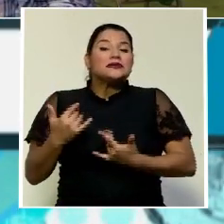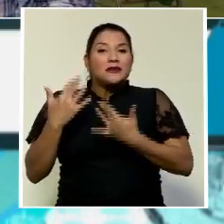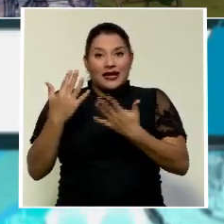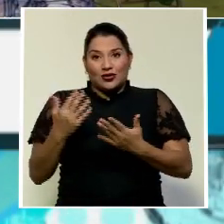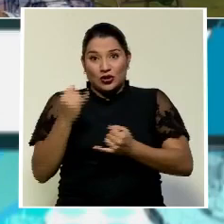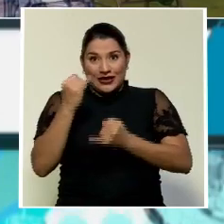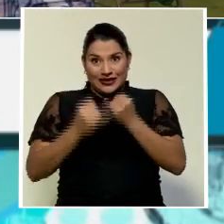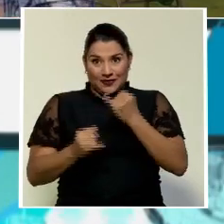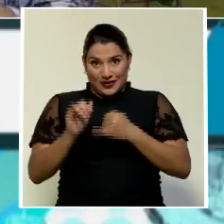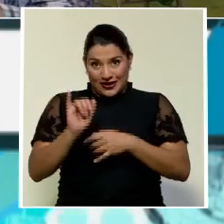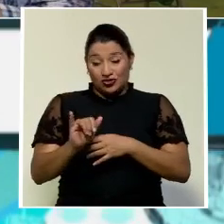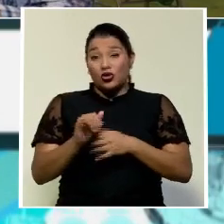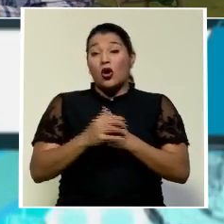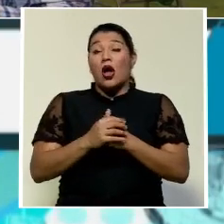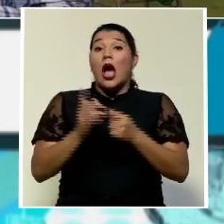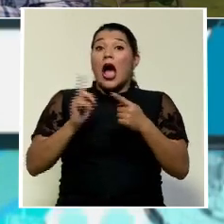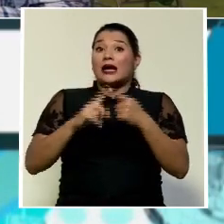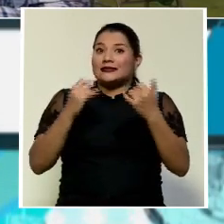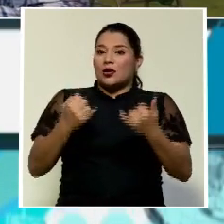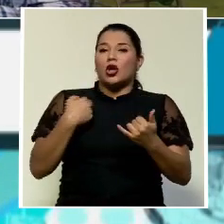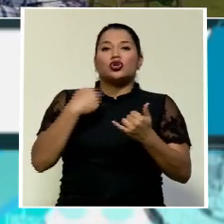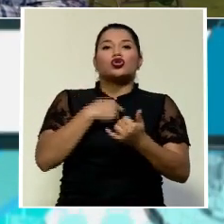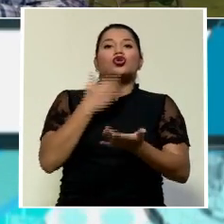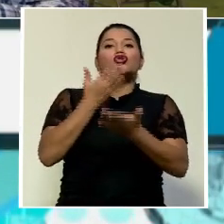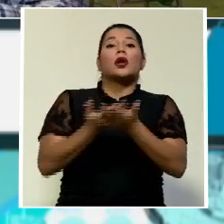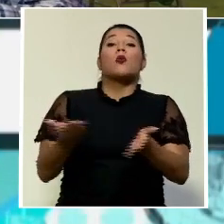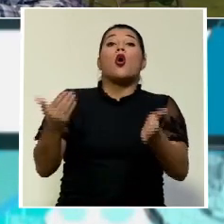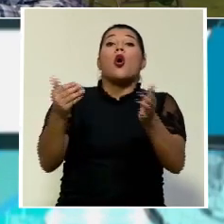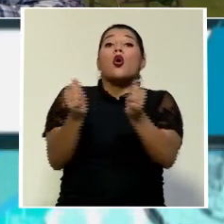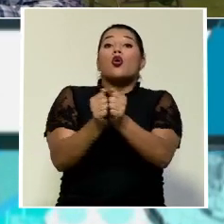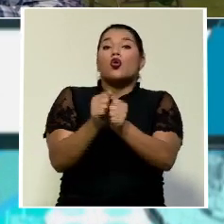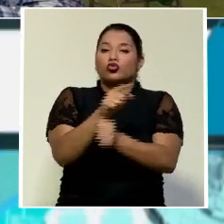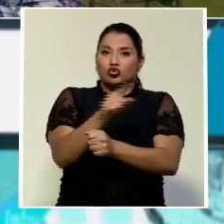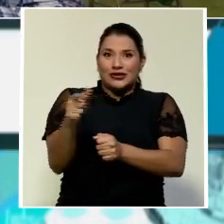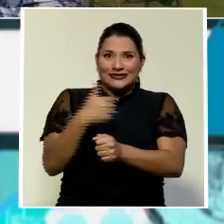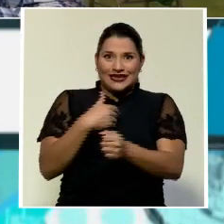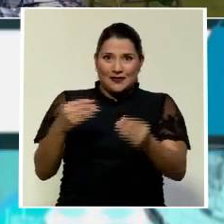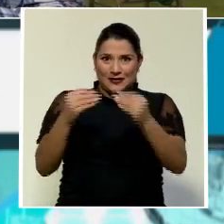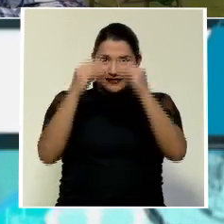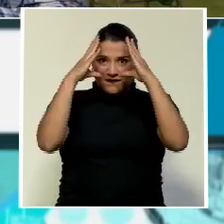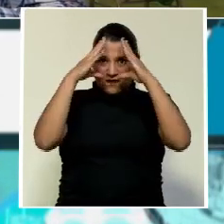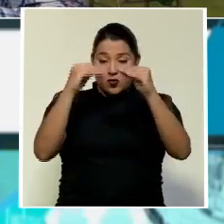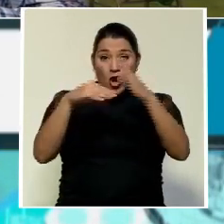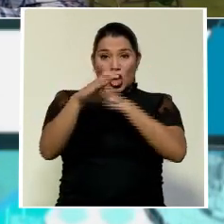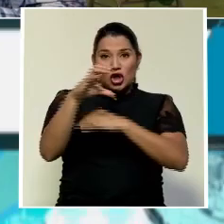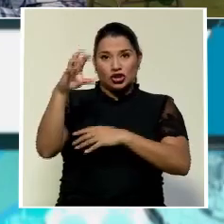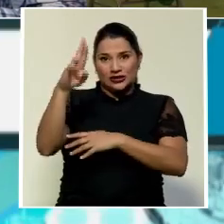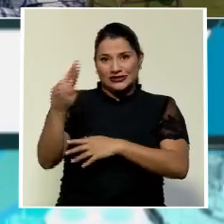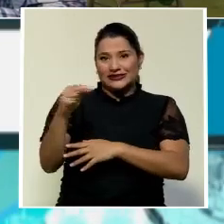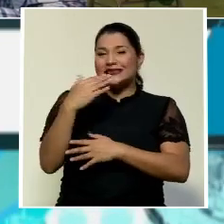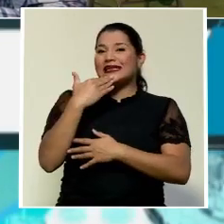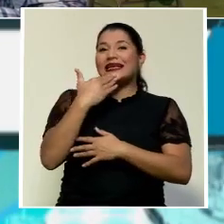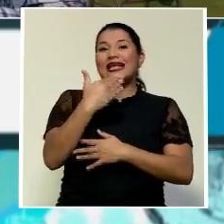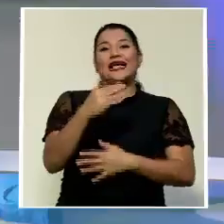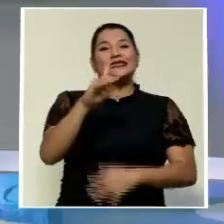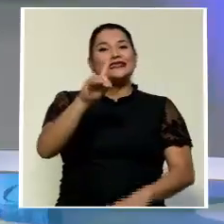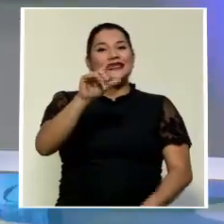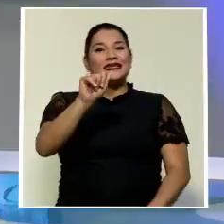su totalidad. Con esto de momento vamos a regresar con ustedes que tienen muchísimo más en Costa Rica Noticias. Gracias, David